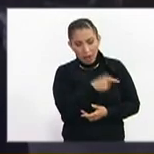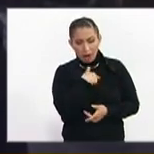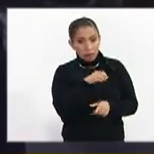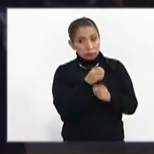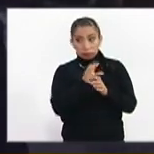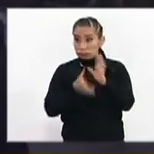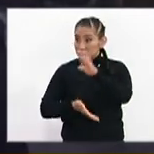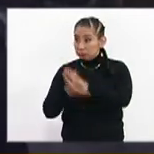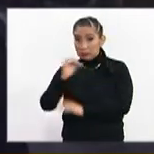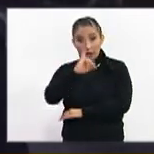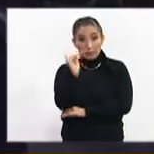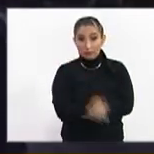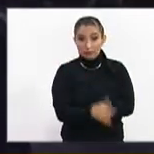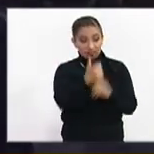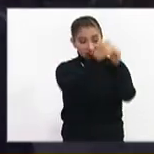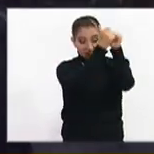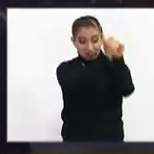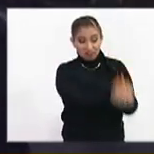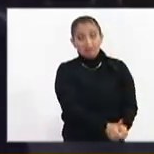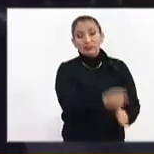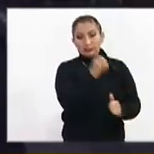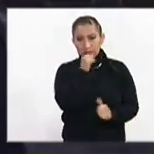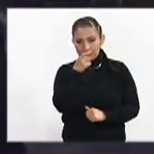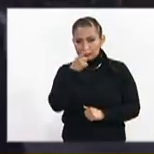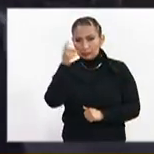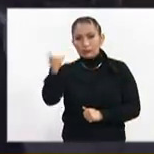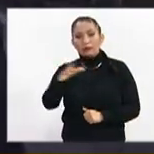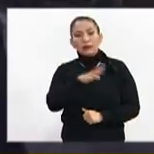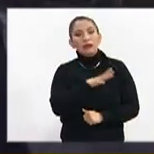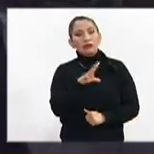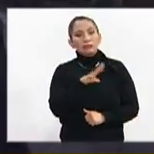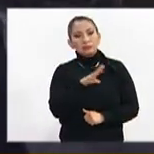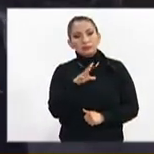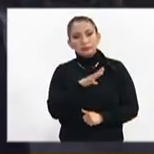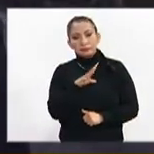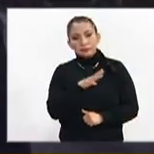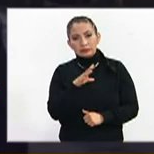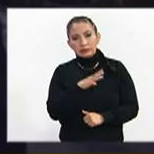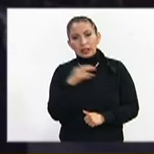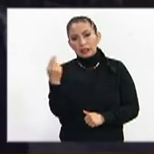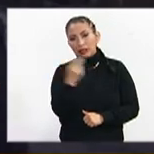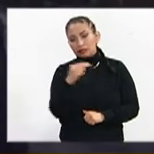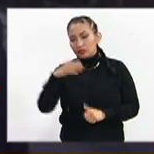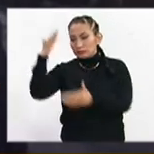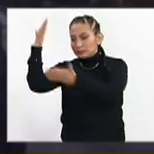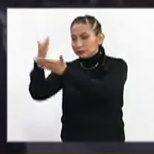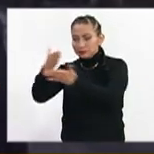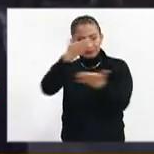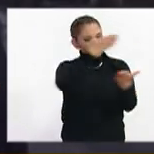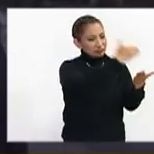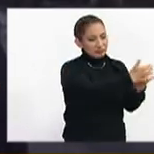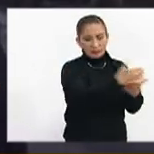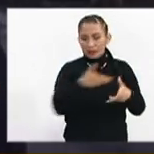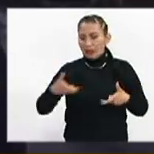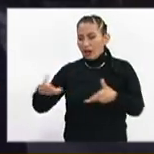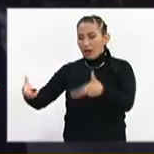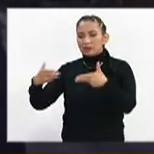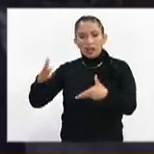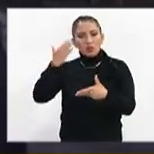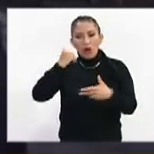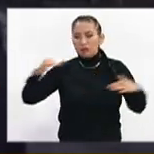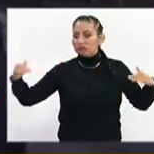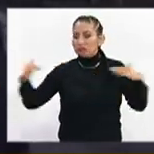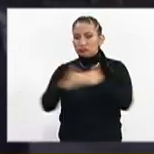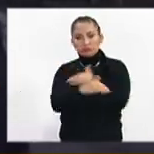han retirado en ningún momento. También comentarles que ya se ha intensificado el cierre de las calles, ya no hay mucho